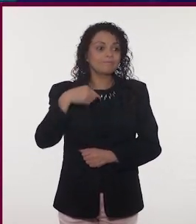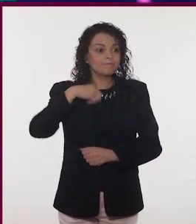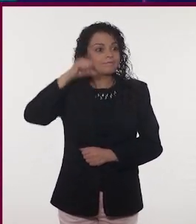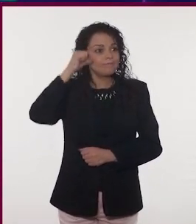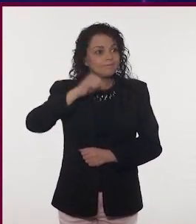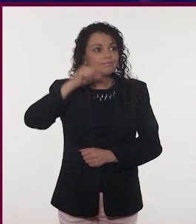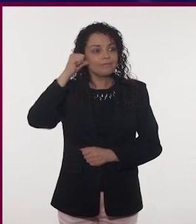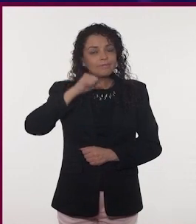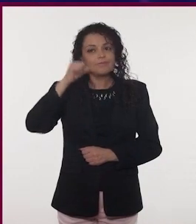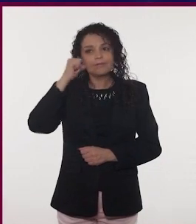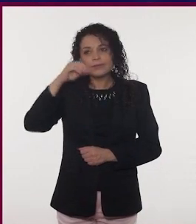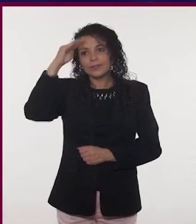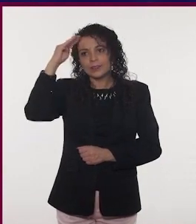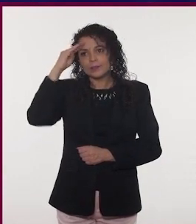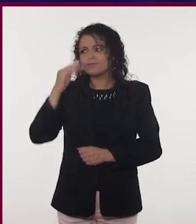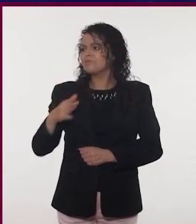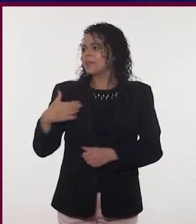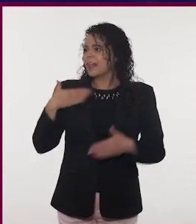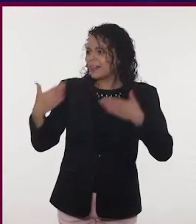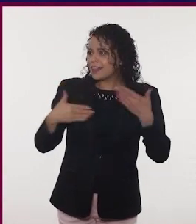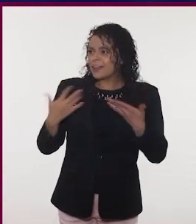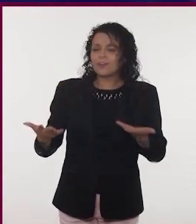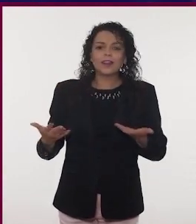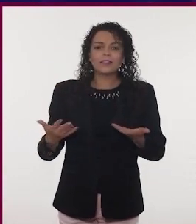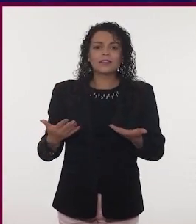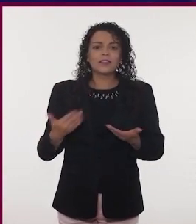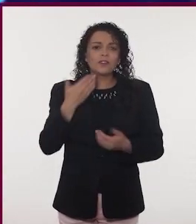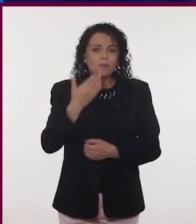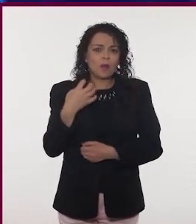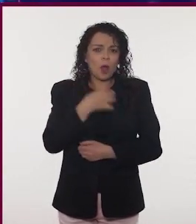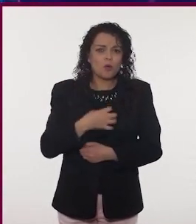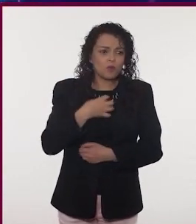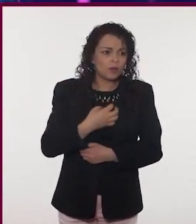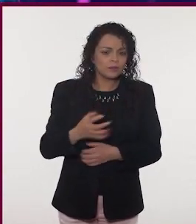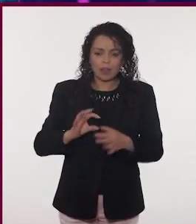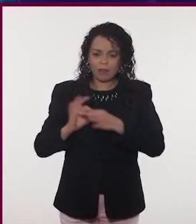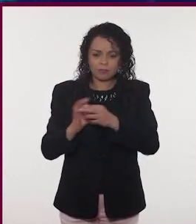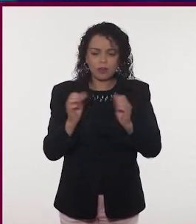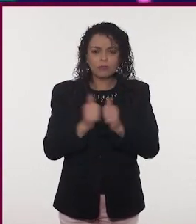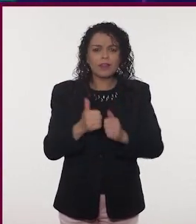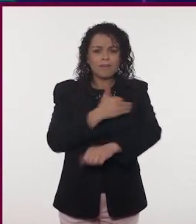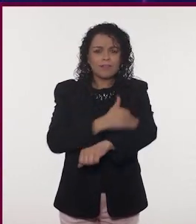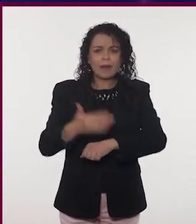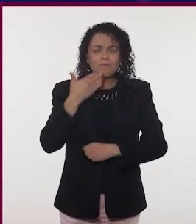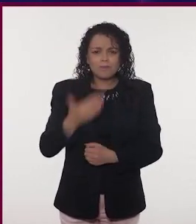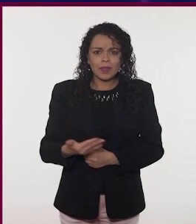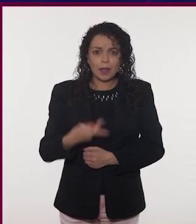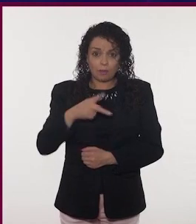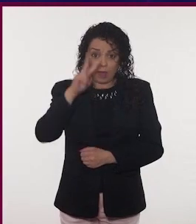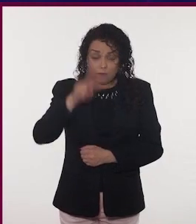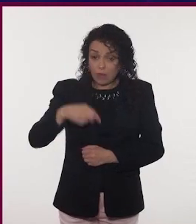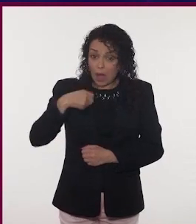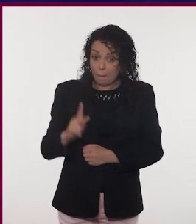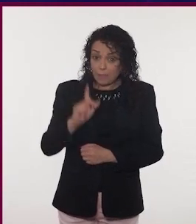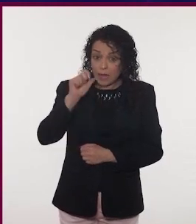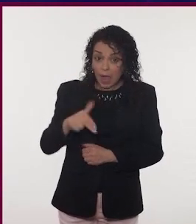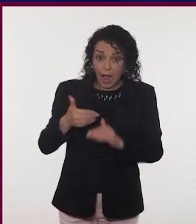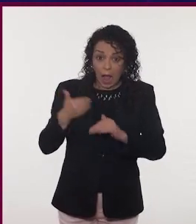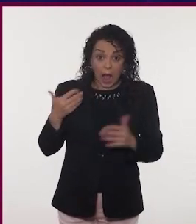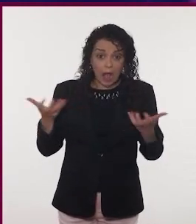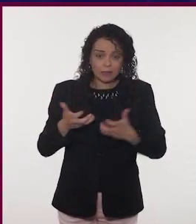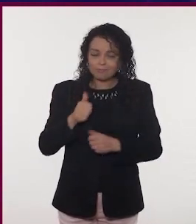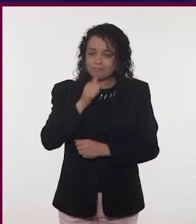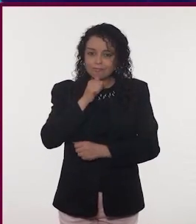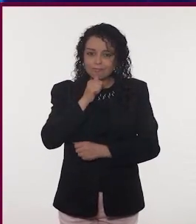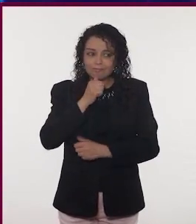fuera algo divertido, algo que te la pasaras bien, algo que vieras con tu familia y algo padre, no hubo un gran plan, y sí, la verdad, es, pues, de alguna manera es